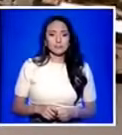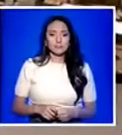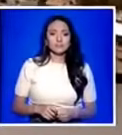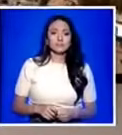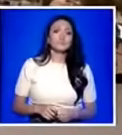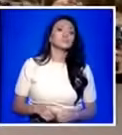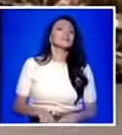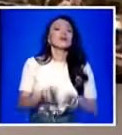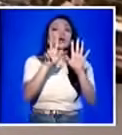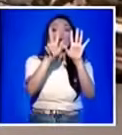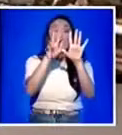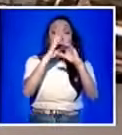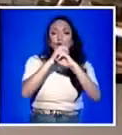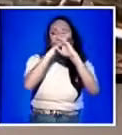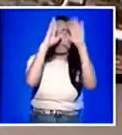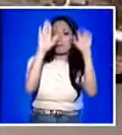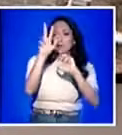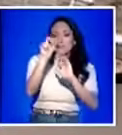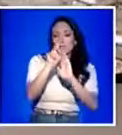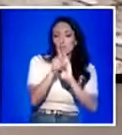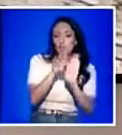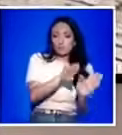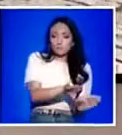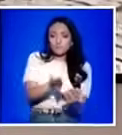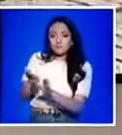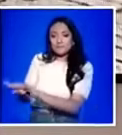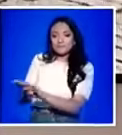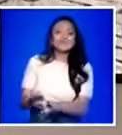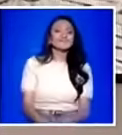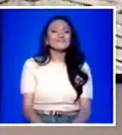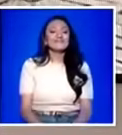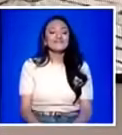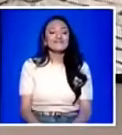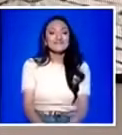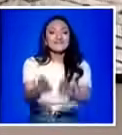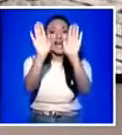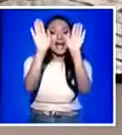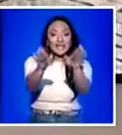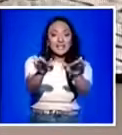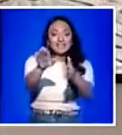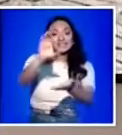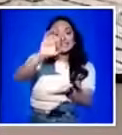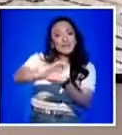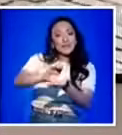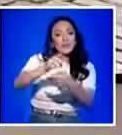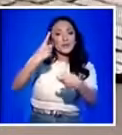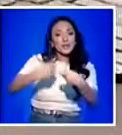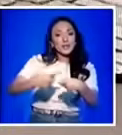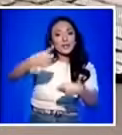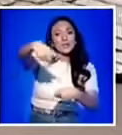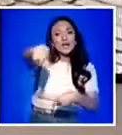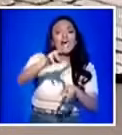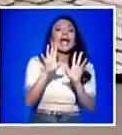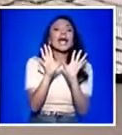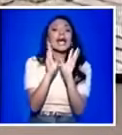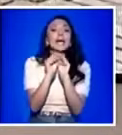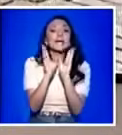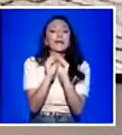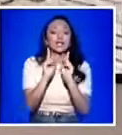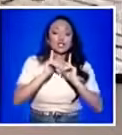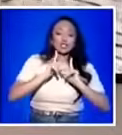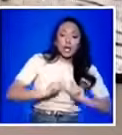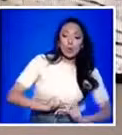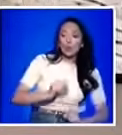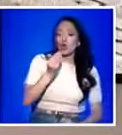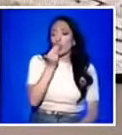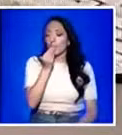8 de la mañana con 30 minutos en la Plaza San Francisco, en el centro de la capital, se lleva a cabo una feria de salud, gastronomía